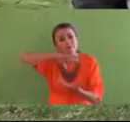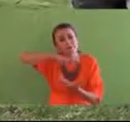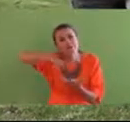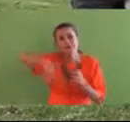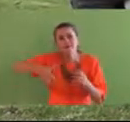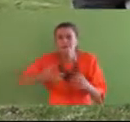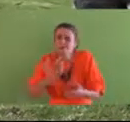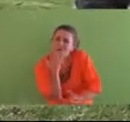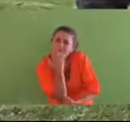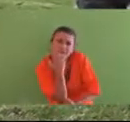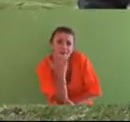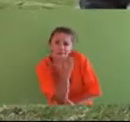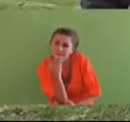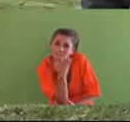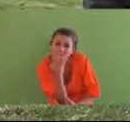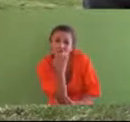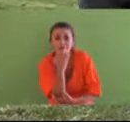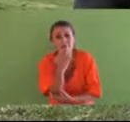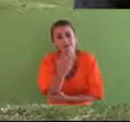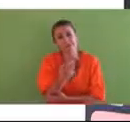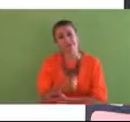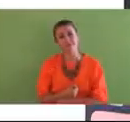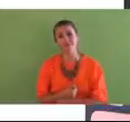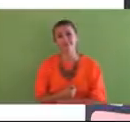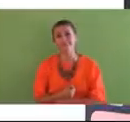tierra se está calentando,